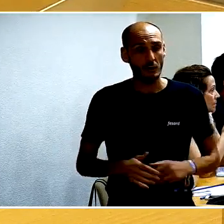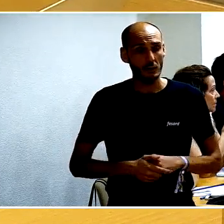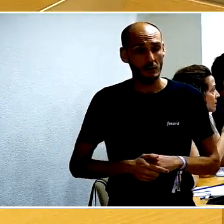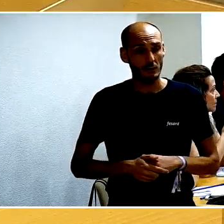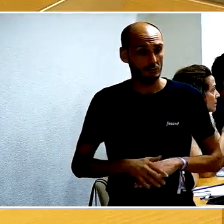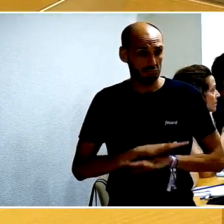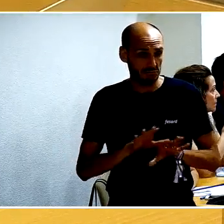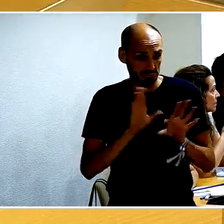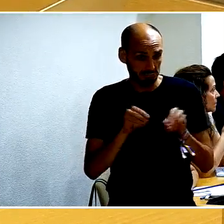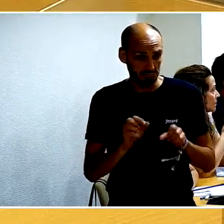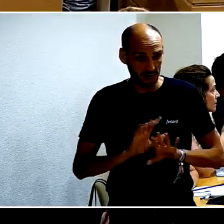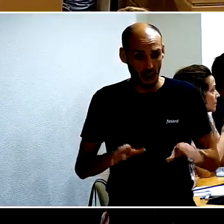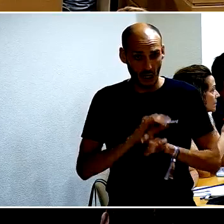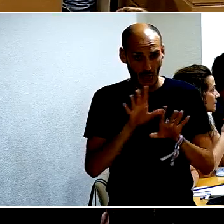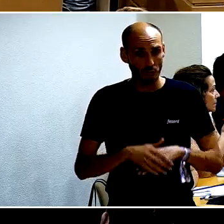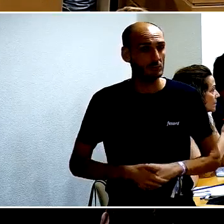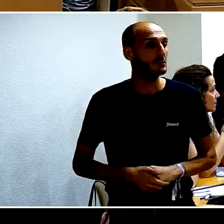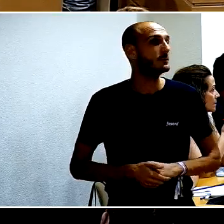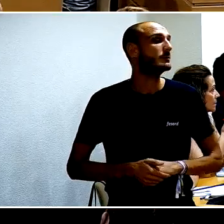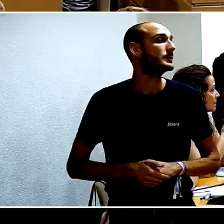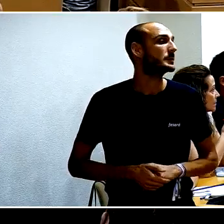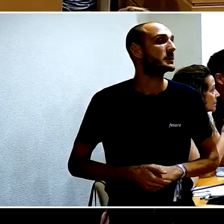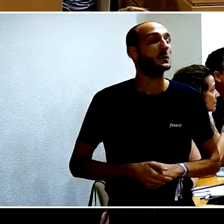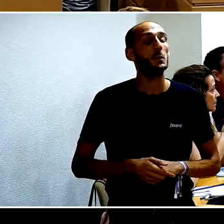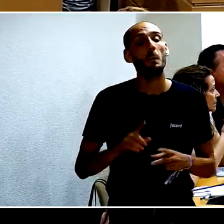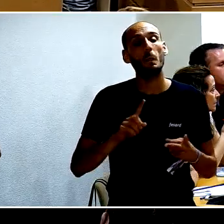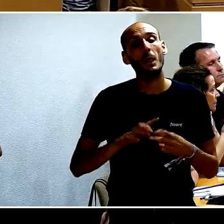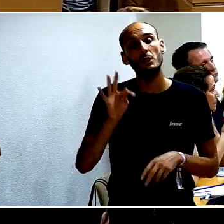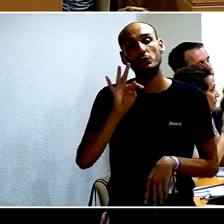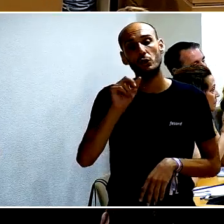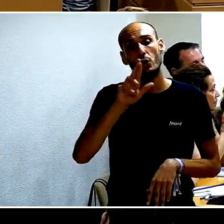Simplemente aclararlo. Alberto Torralba, per Podeu.